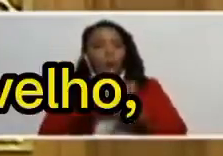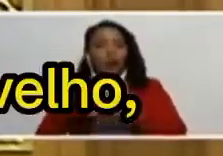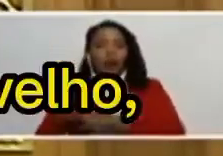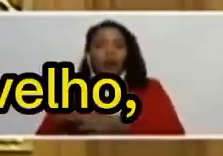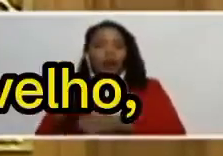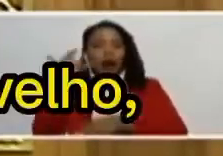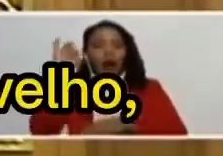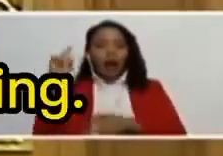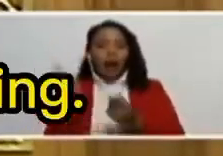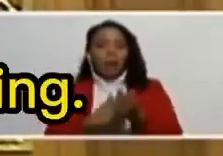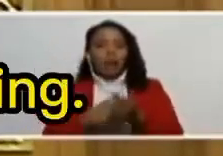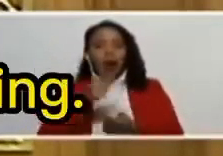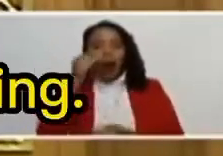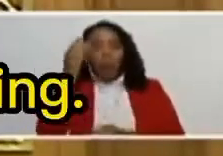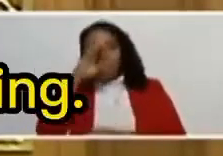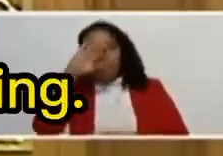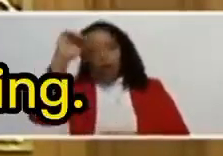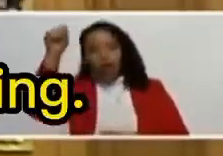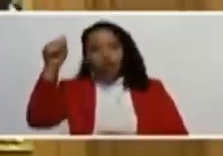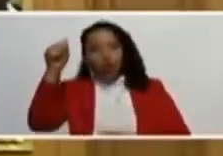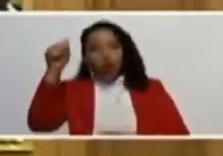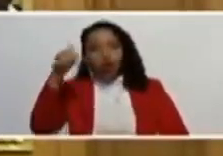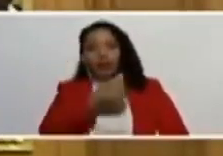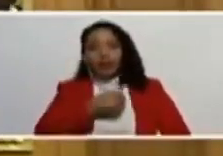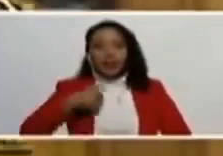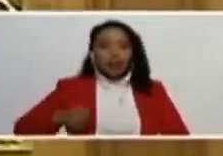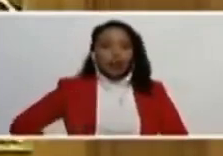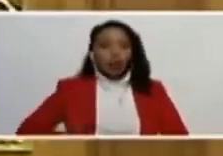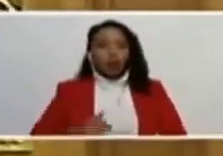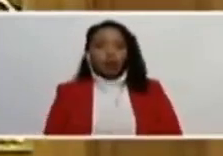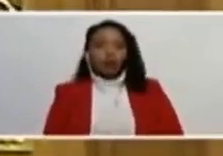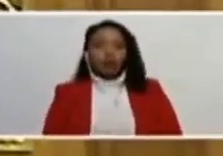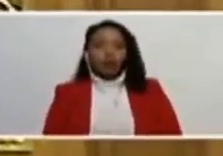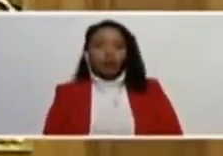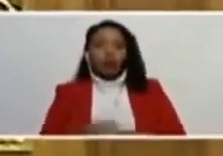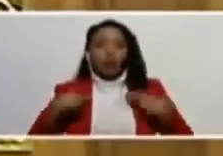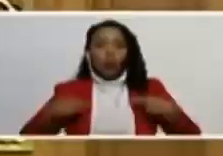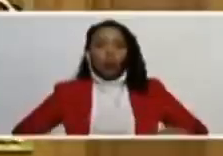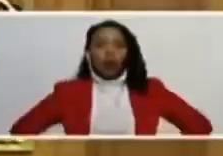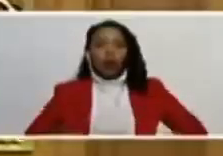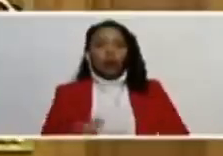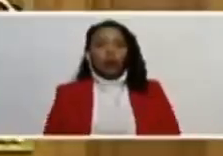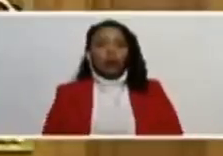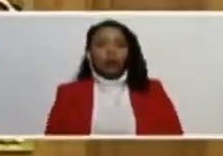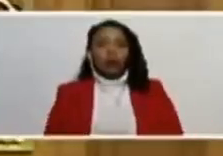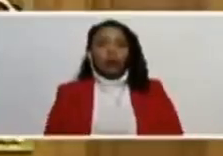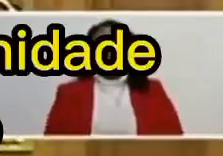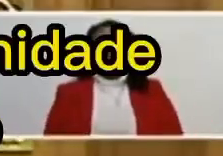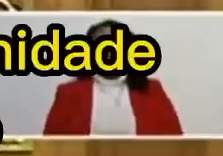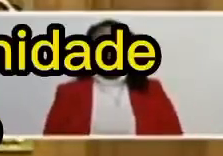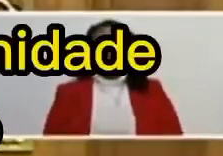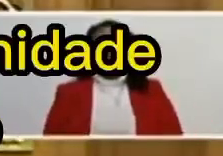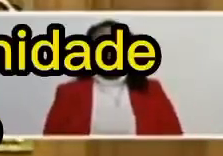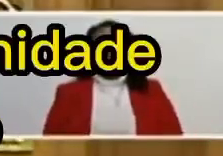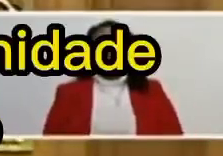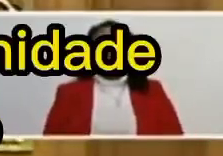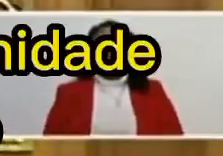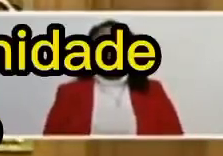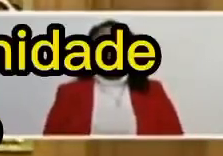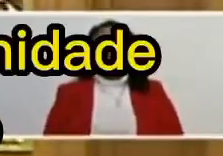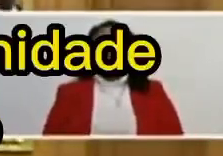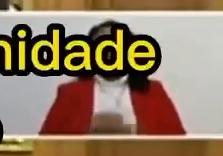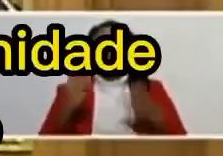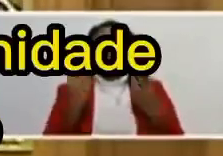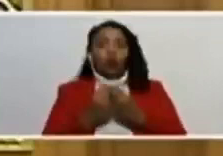habla nuestro hermano mayor el presidente sin chimpín la humanidad como una comunidad